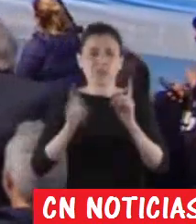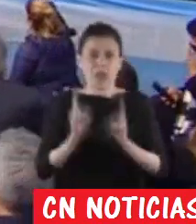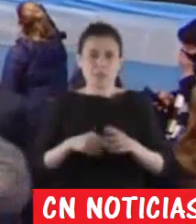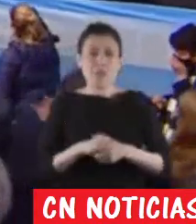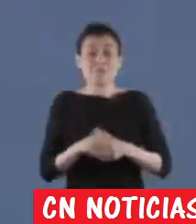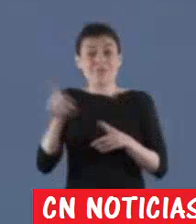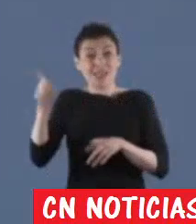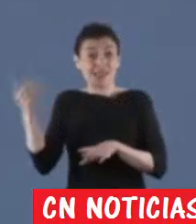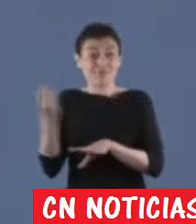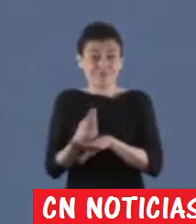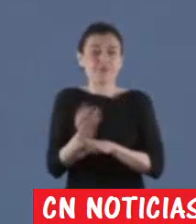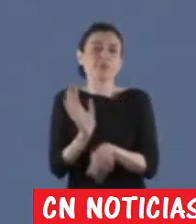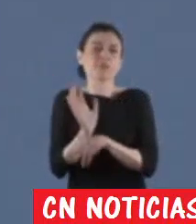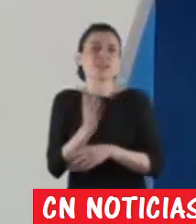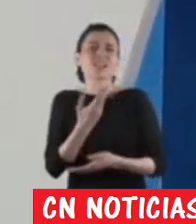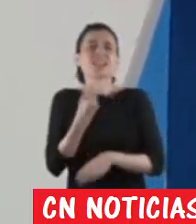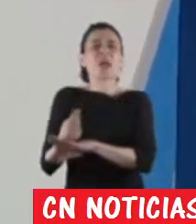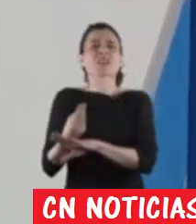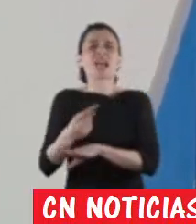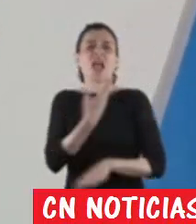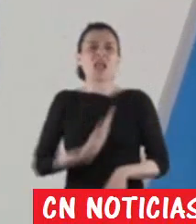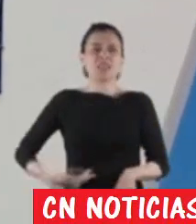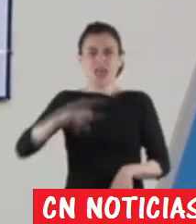por parte del Estado Nacional.